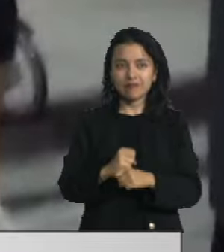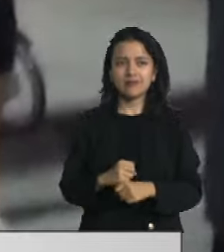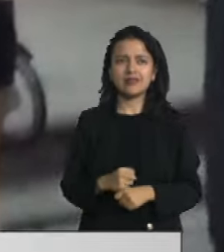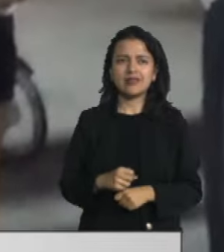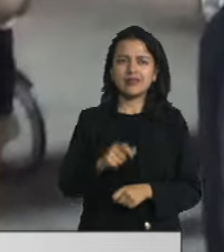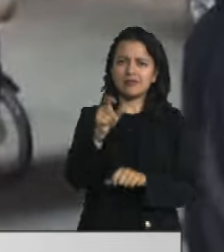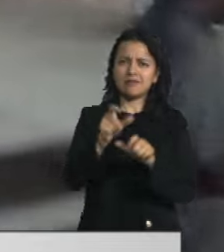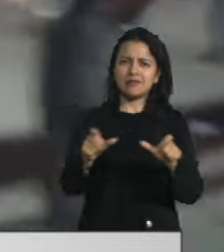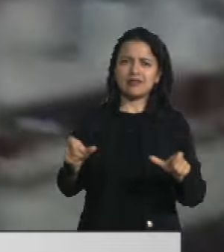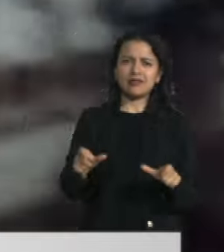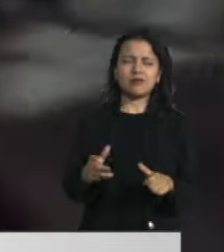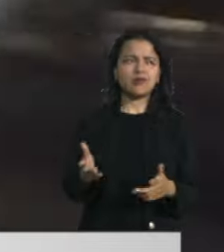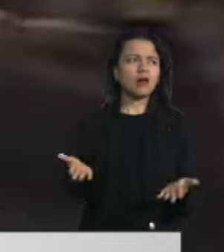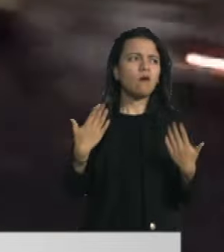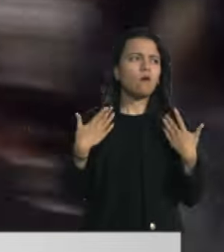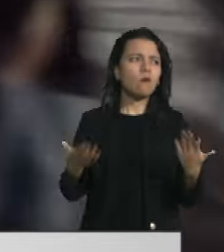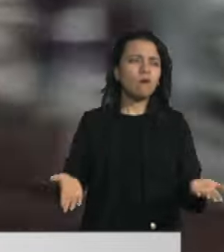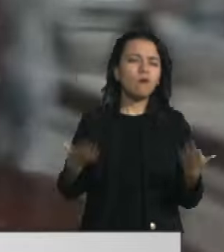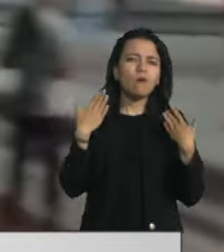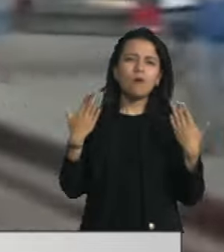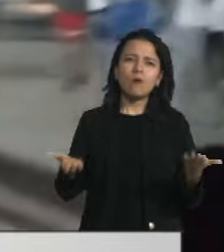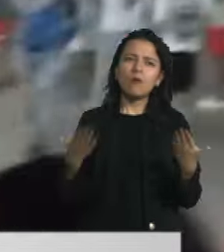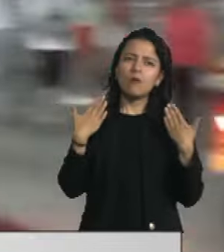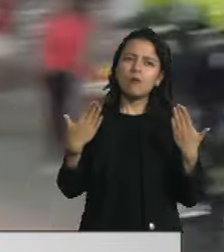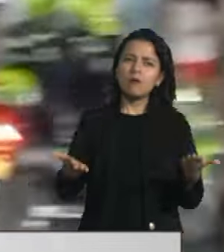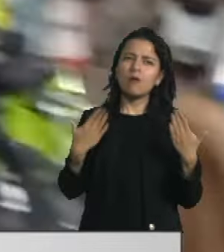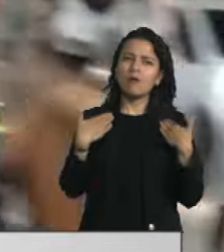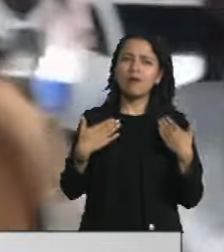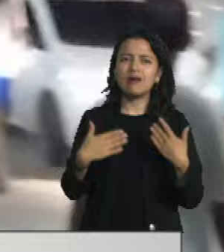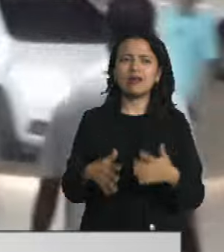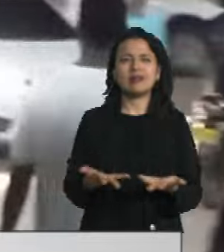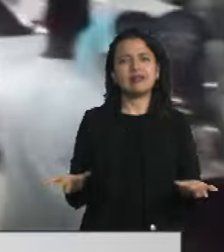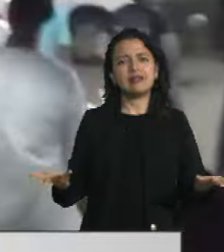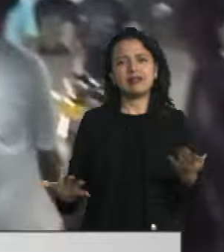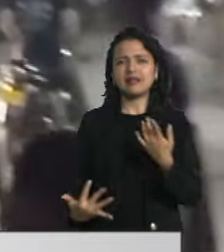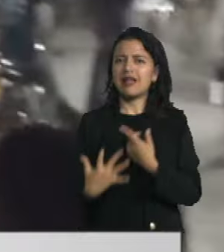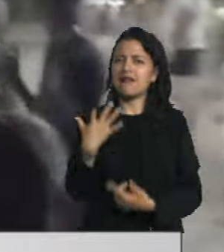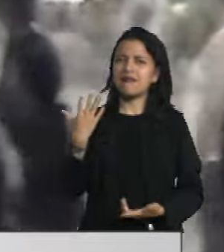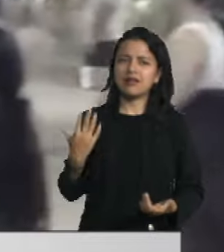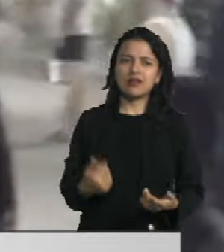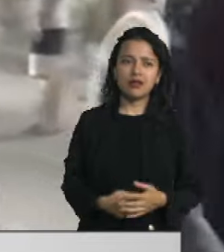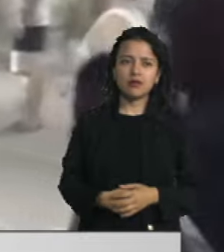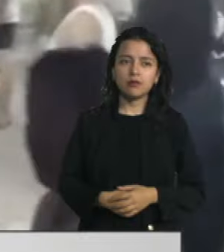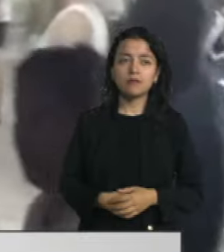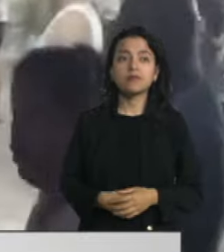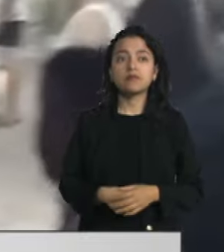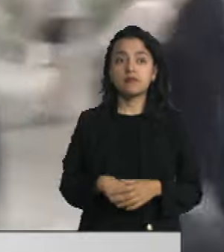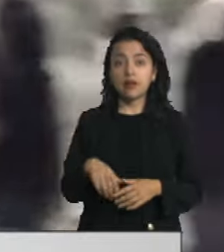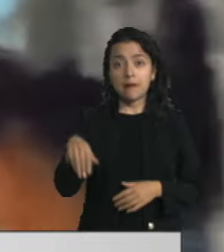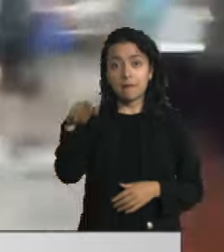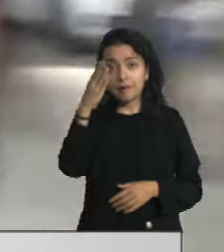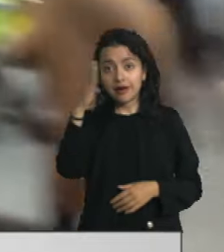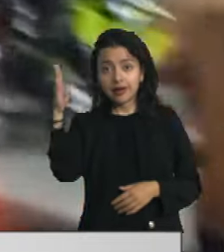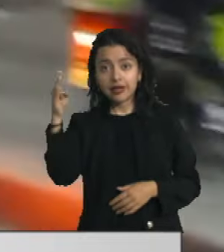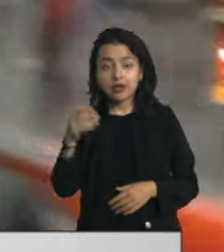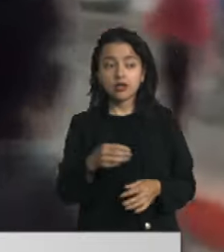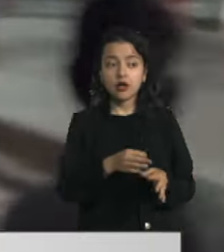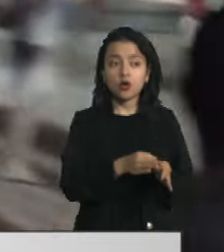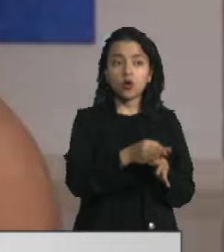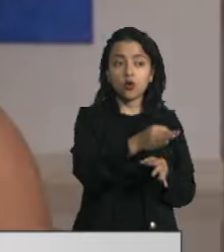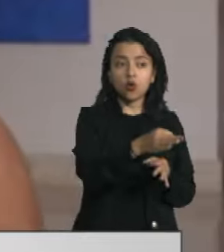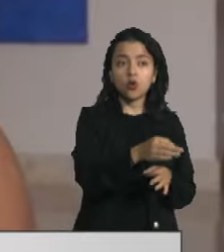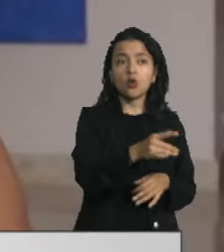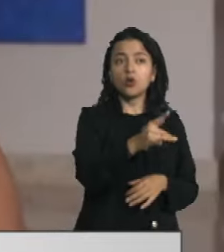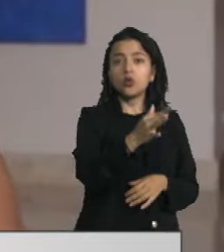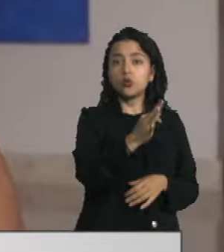por las altas temperaturas. Son 5 circuitos en Barranquilla, pero también comenzaron en municipios como Luruaco y